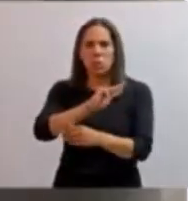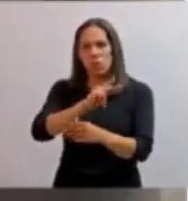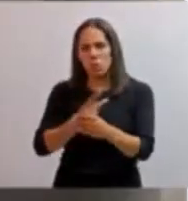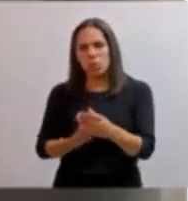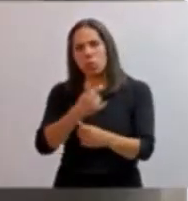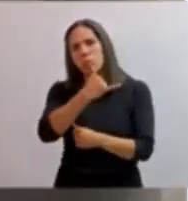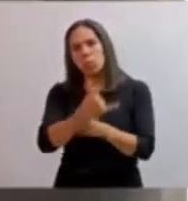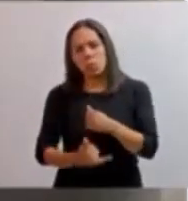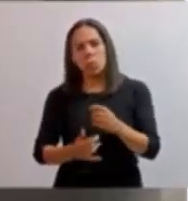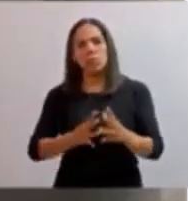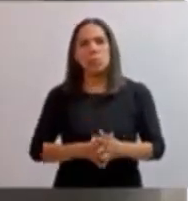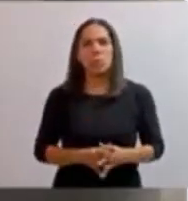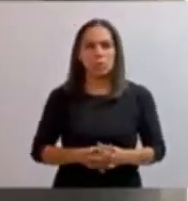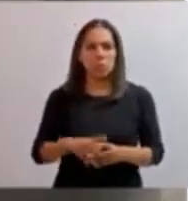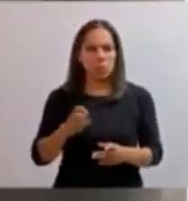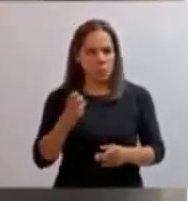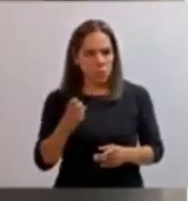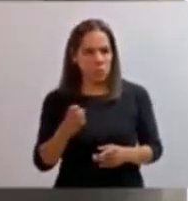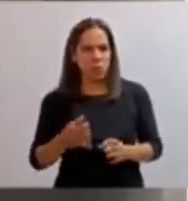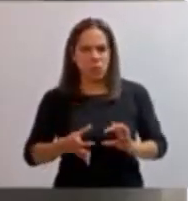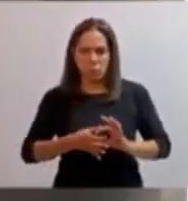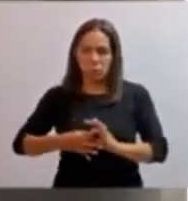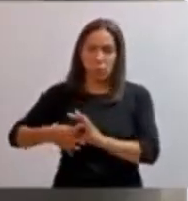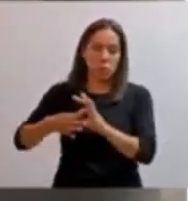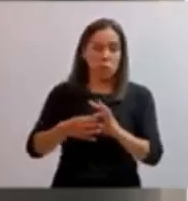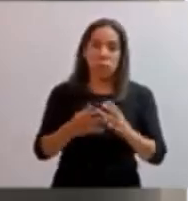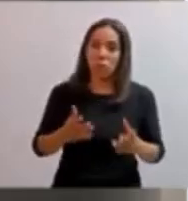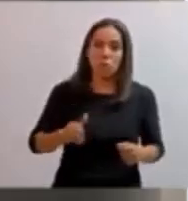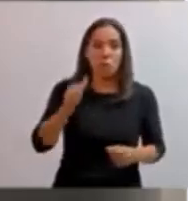Consejo Técnico Escolar. Entonces, estamos en estrecha vinculación.